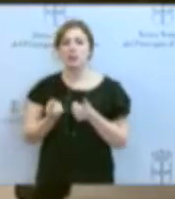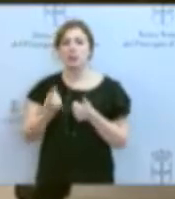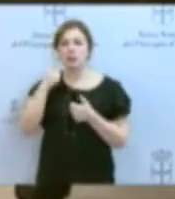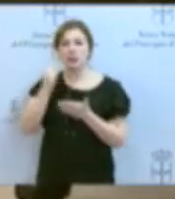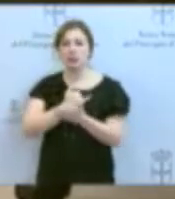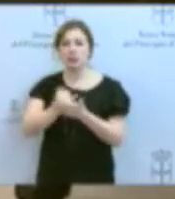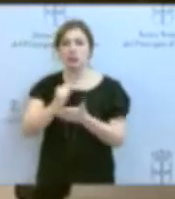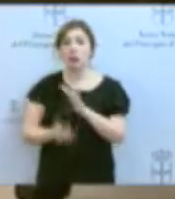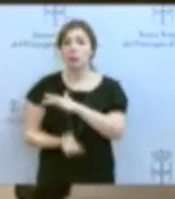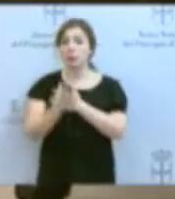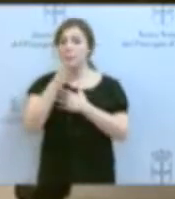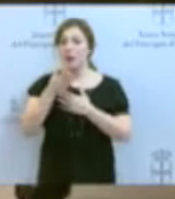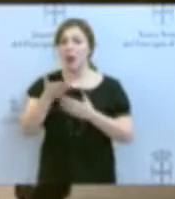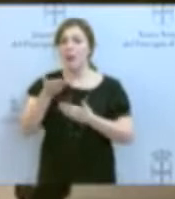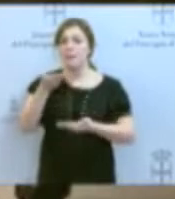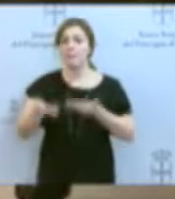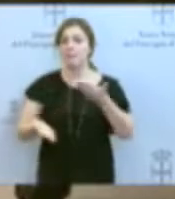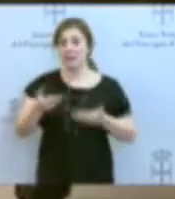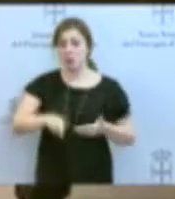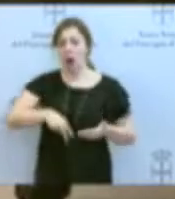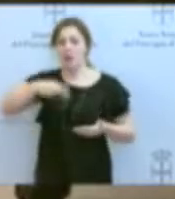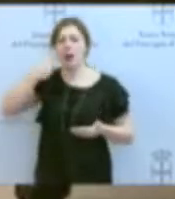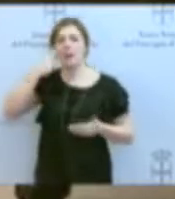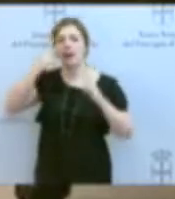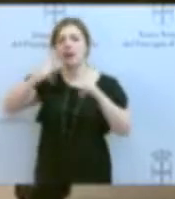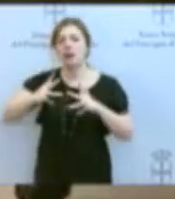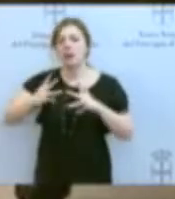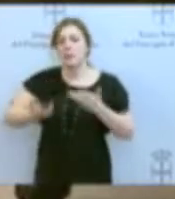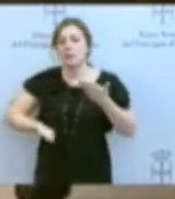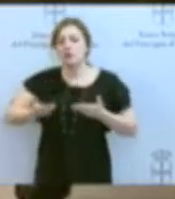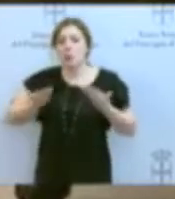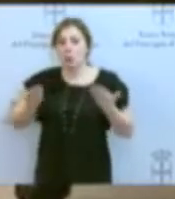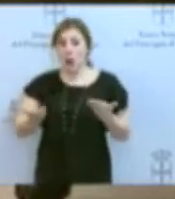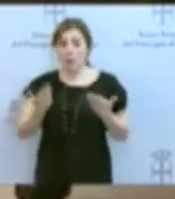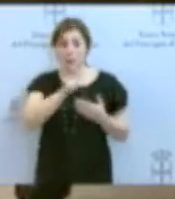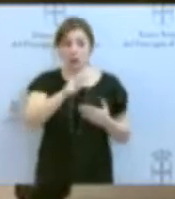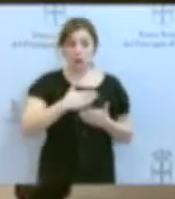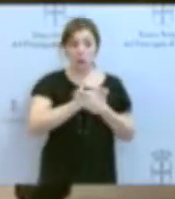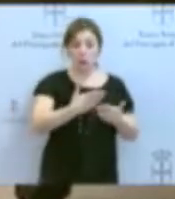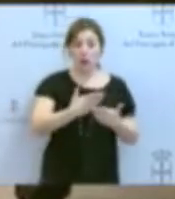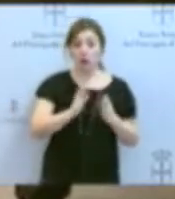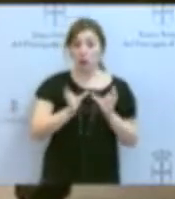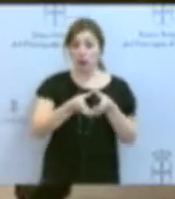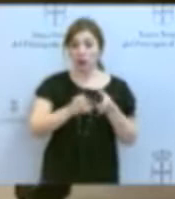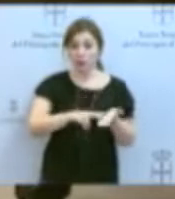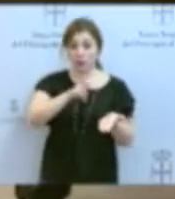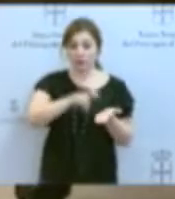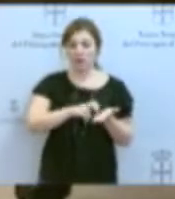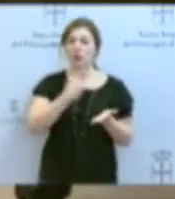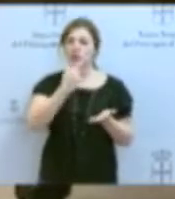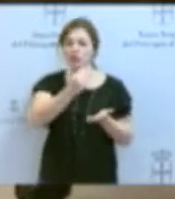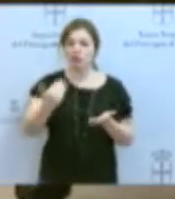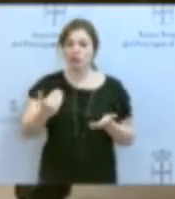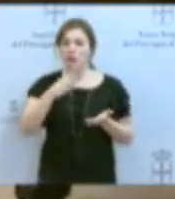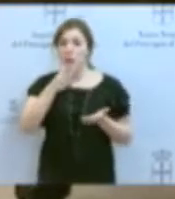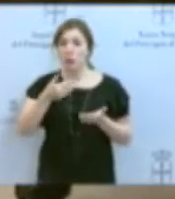del alma. Y para ello utilizó a voluntarios de un centro de tísicos que, cuando les faltaba poco para